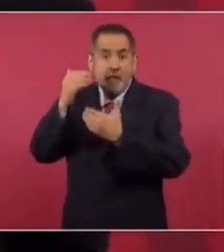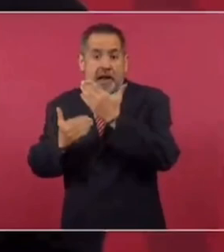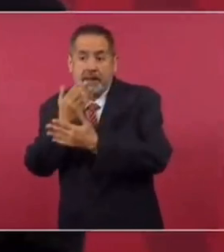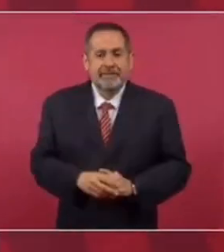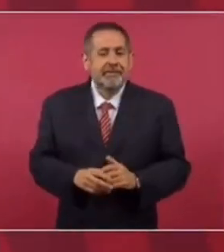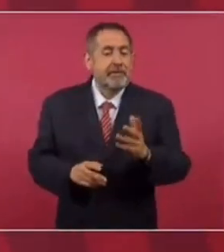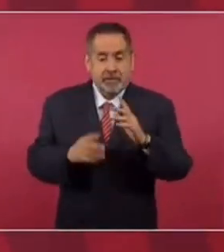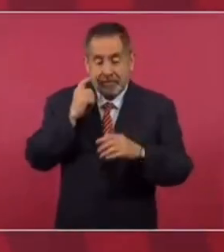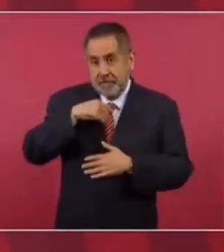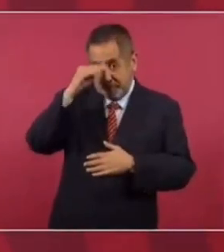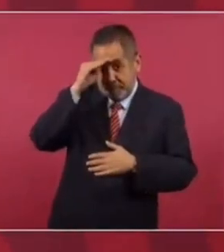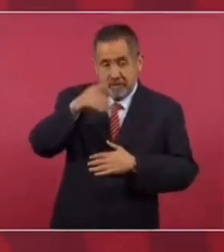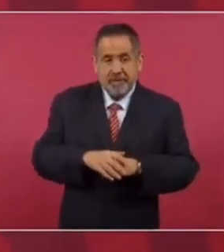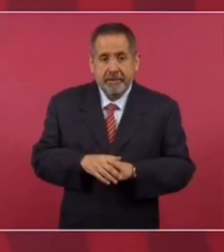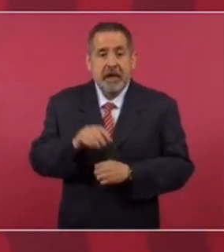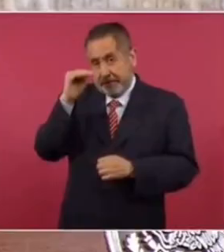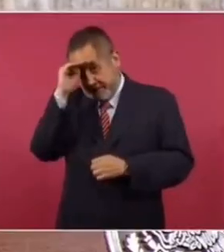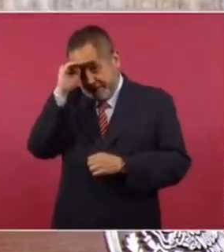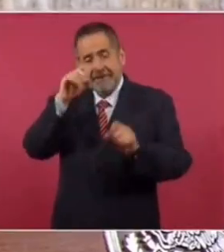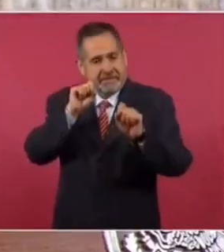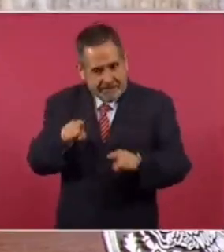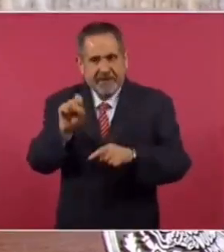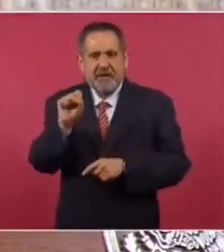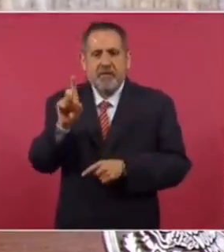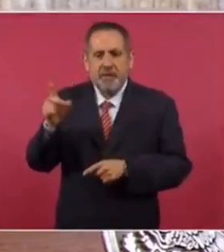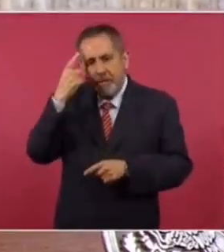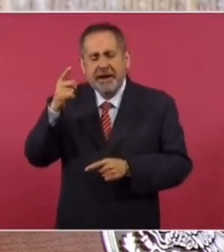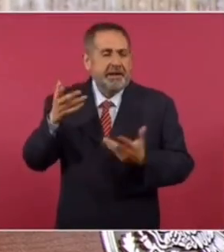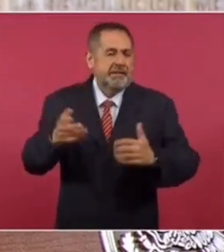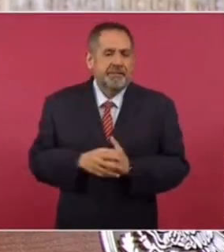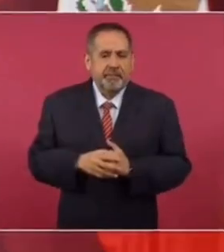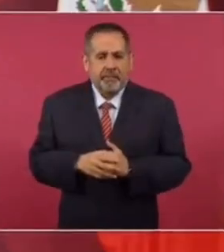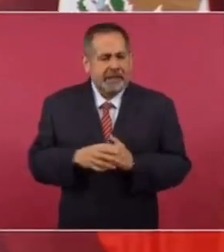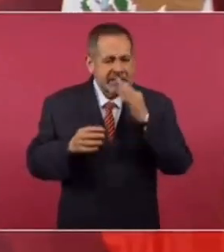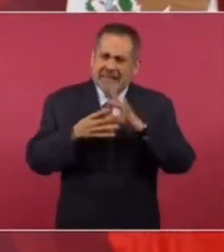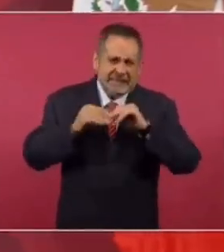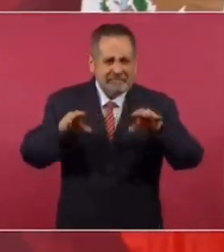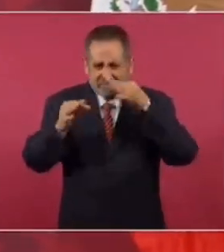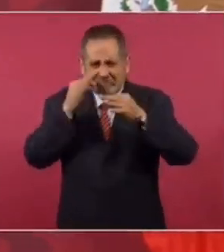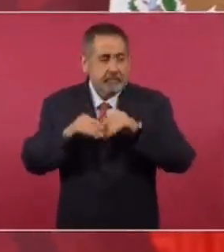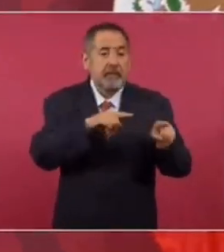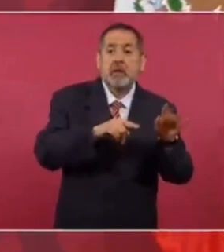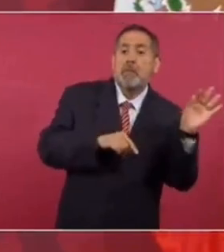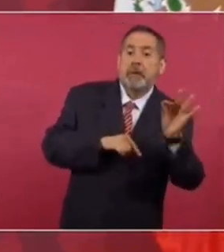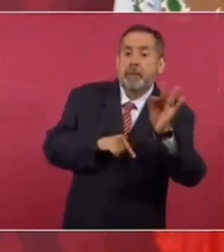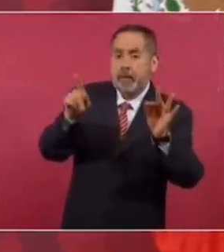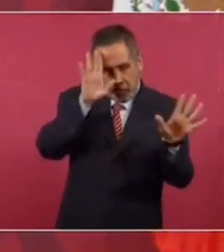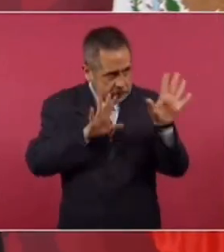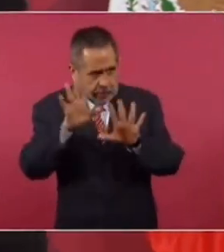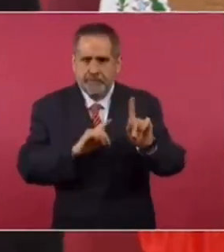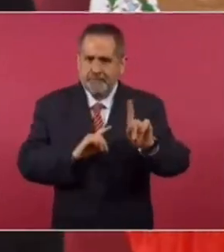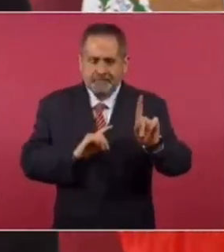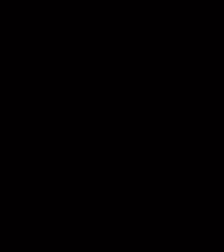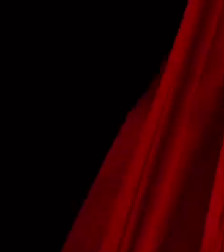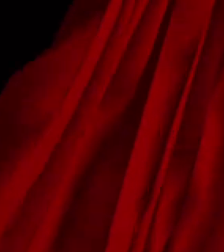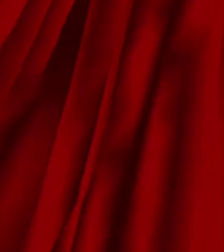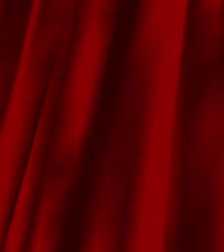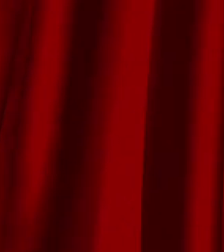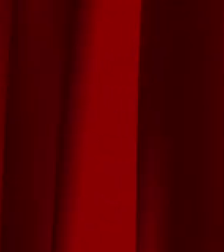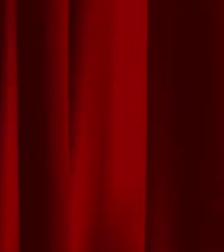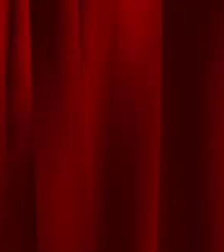al mediodía. Lo que estoy pensando es hacerla también el sábado y el domingo, para que no les demos oportunidad de ninguna mentira.